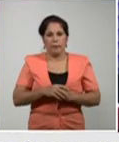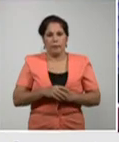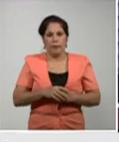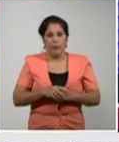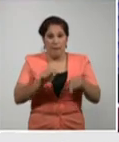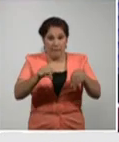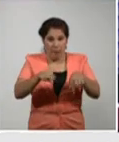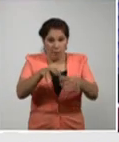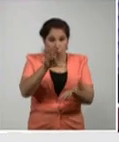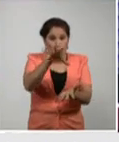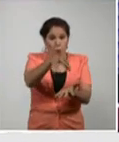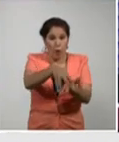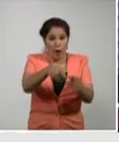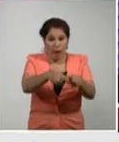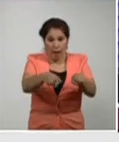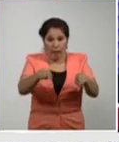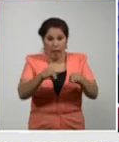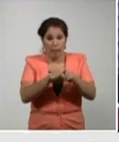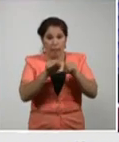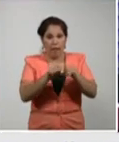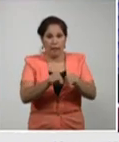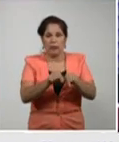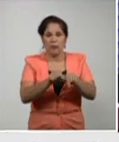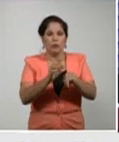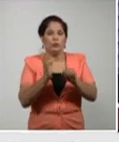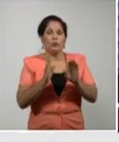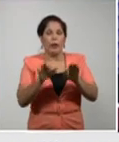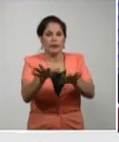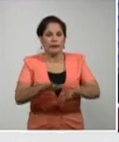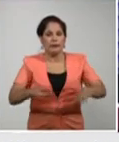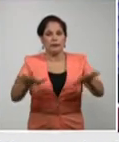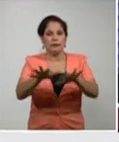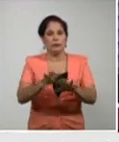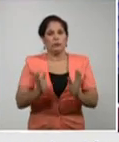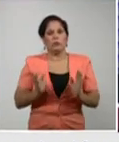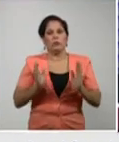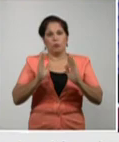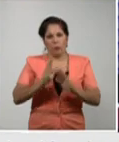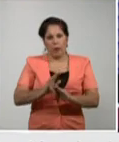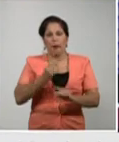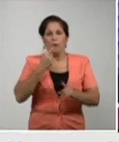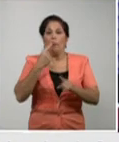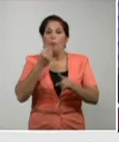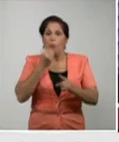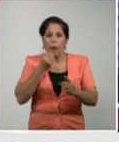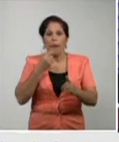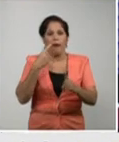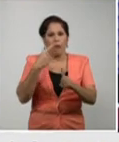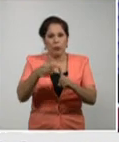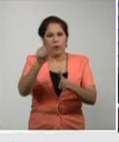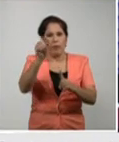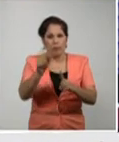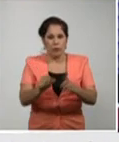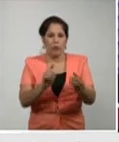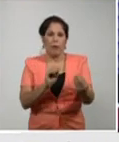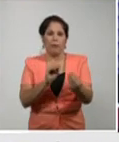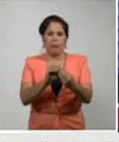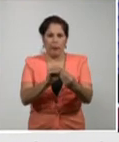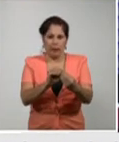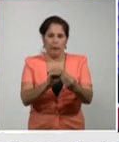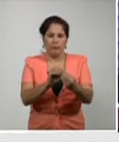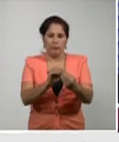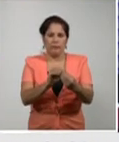lugar, siempre y cuando no haya una correcta desinfección de la superficie. Y hace un